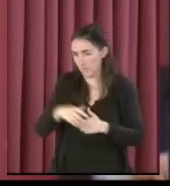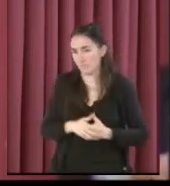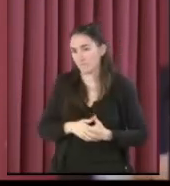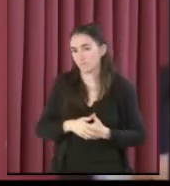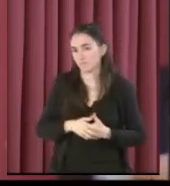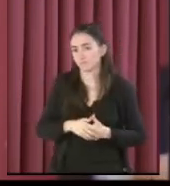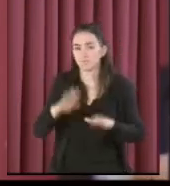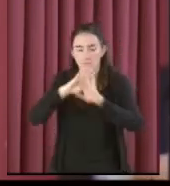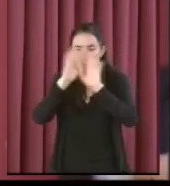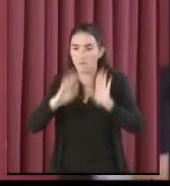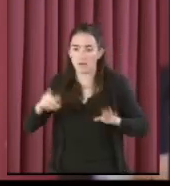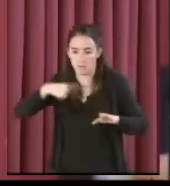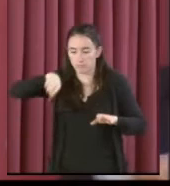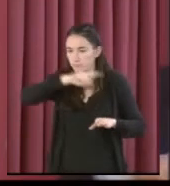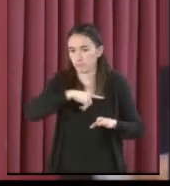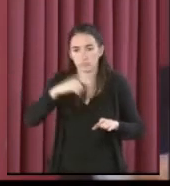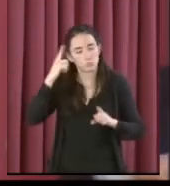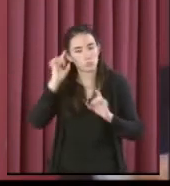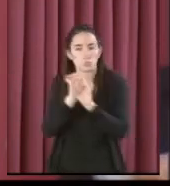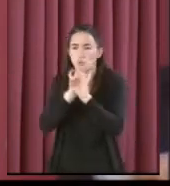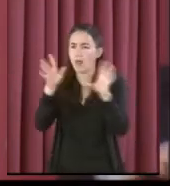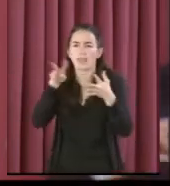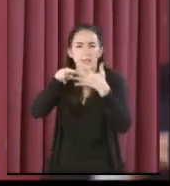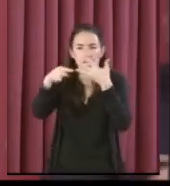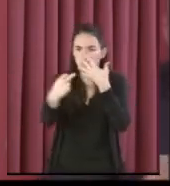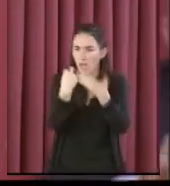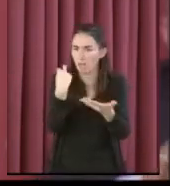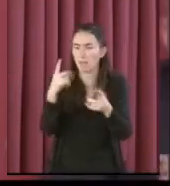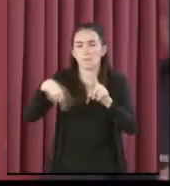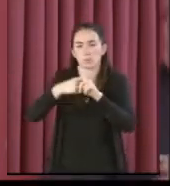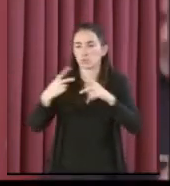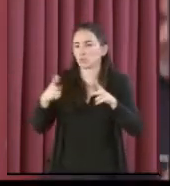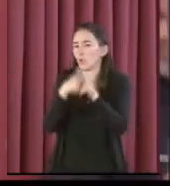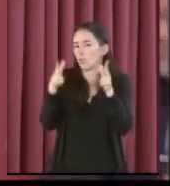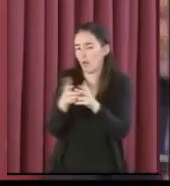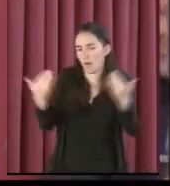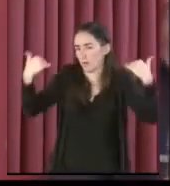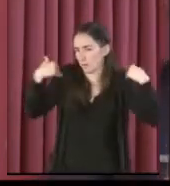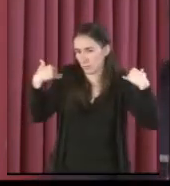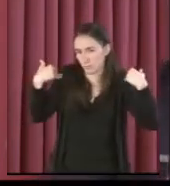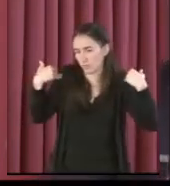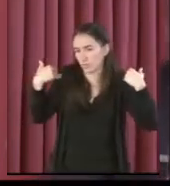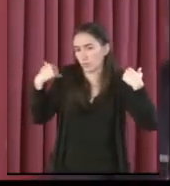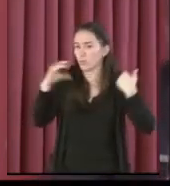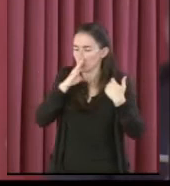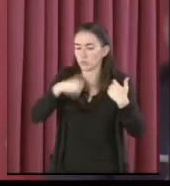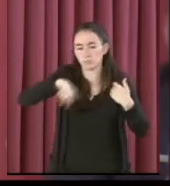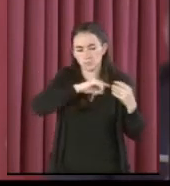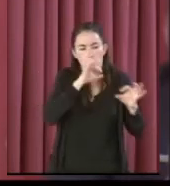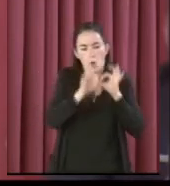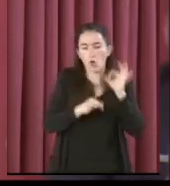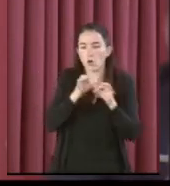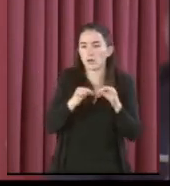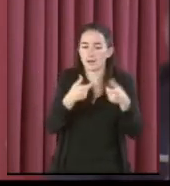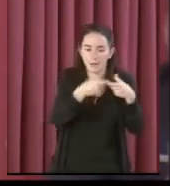gobernanza, una administración comprometida con los principios de transparencia y responsabilidad social. Por ello, con carácter organizativo, hemos creado las áreas de transparencia